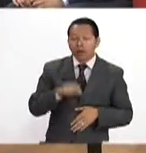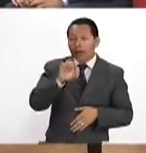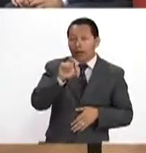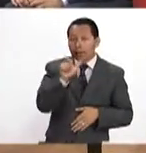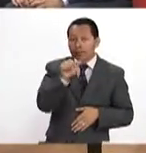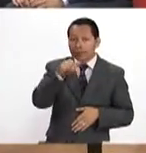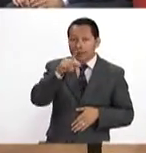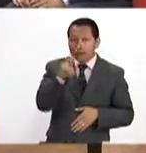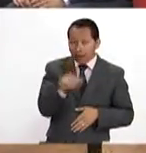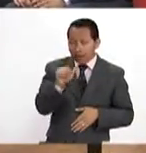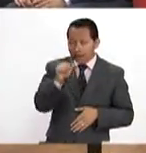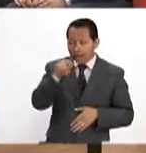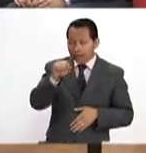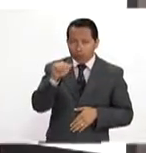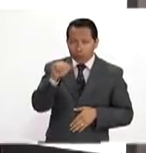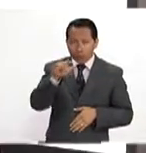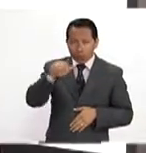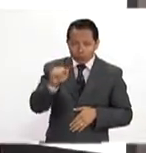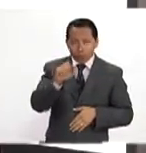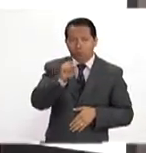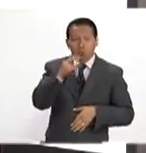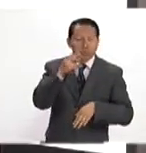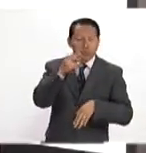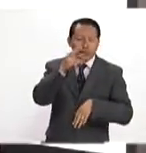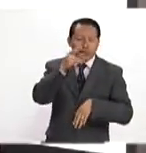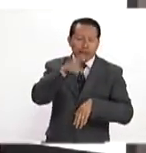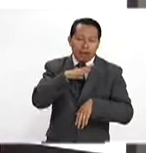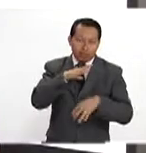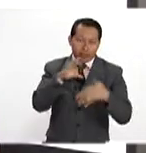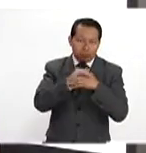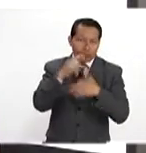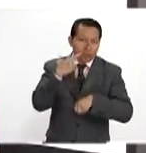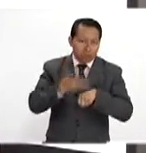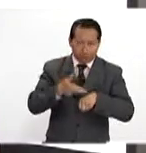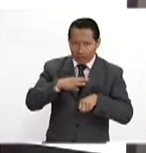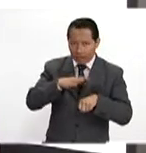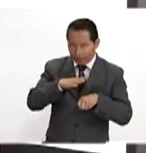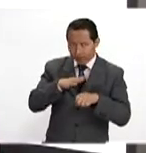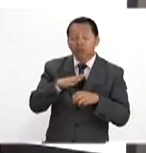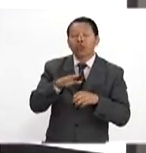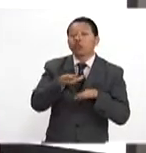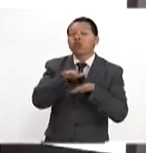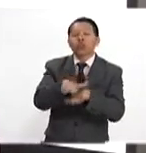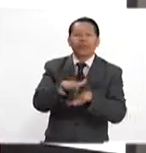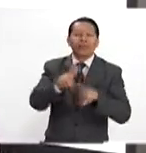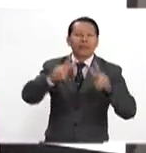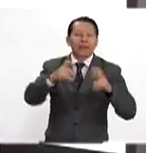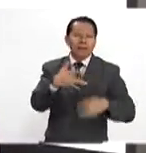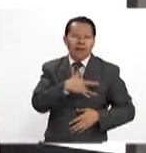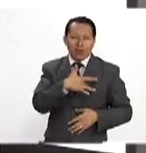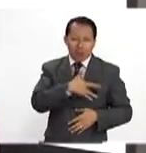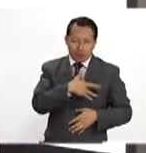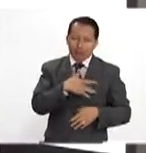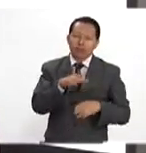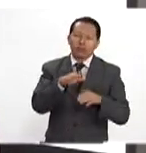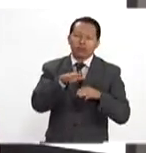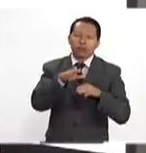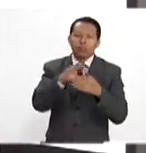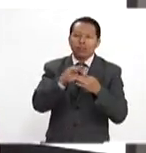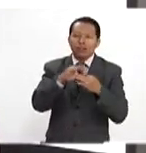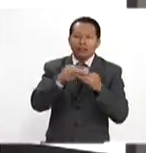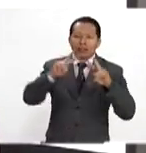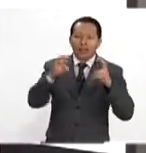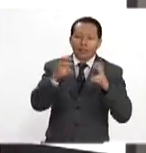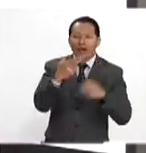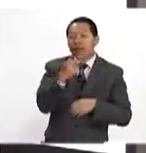Alexandra Arias Mendoza, subjefe de urgencias del Instituto Nacional de Cardiología, nos habló de la hipertensión. Generalmente se presenta